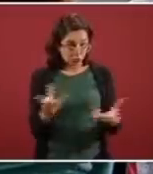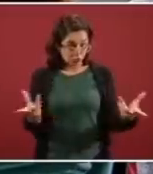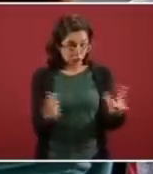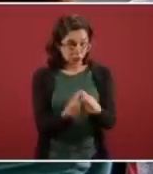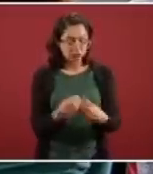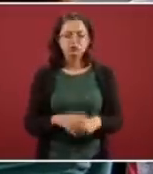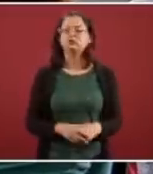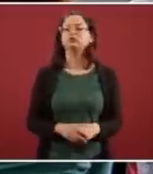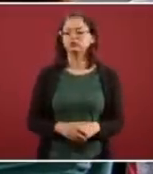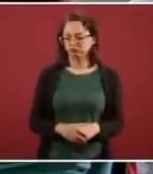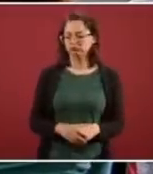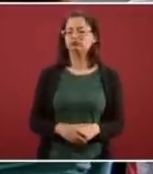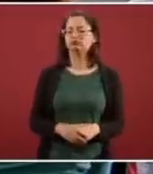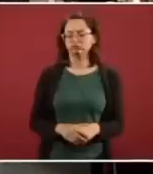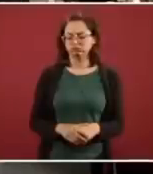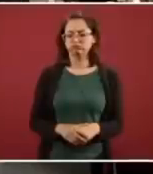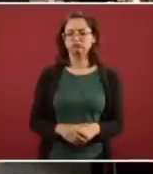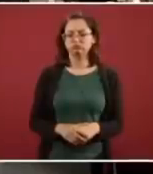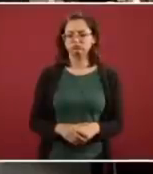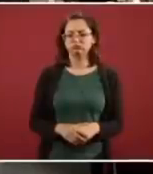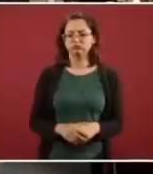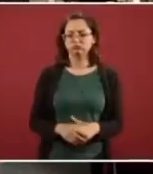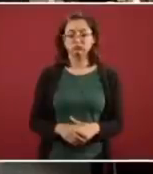con nosotros o…